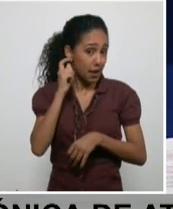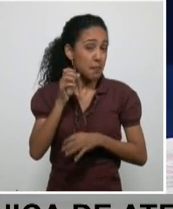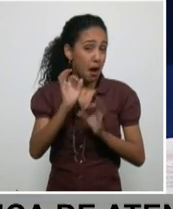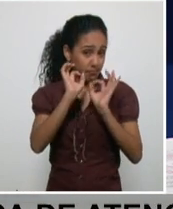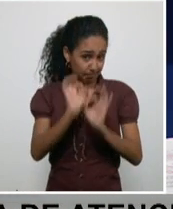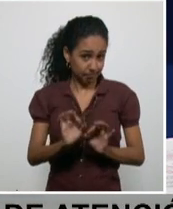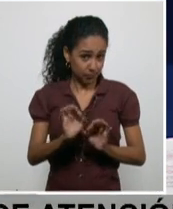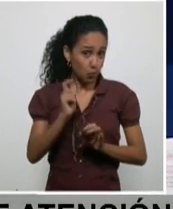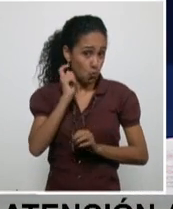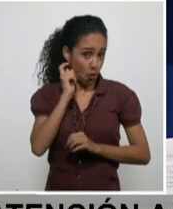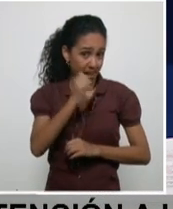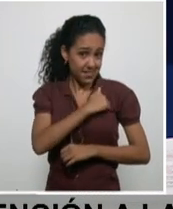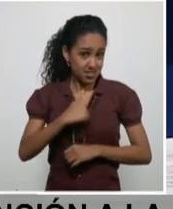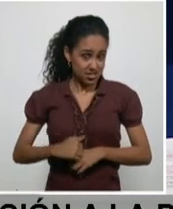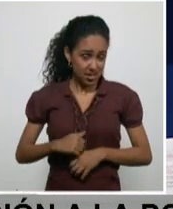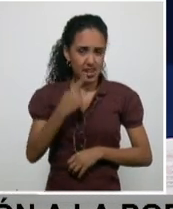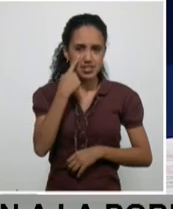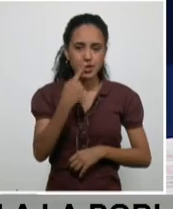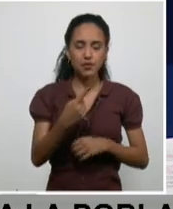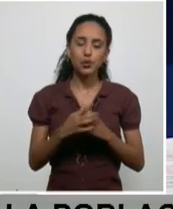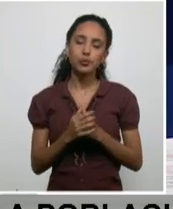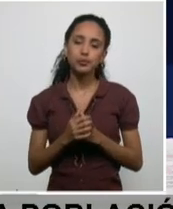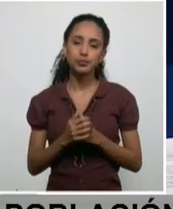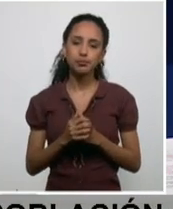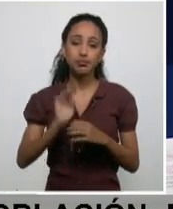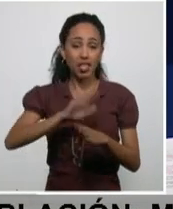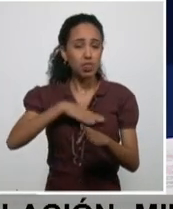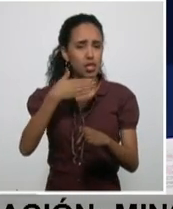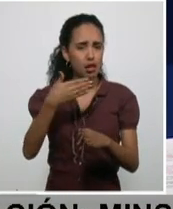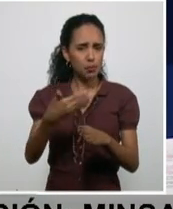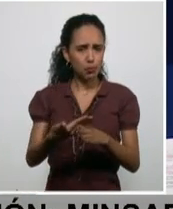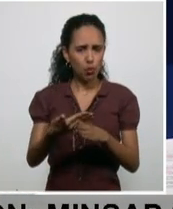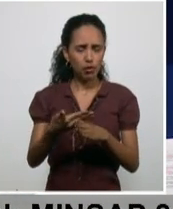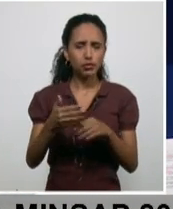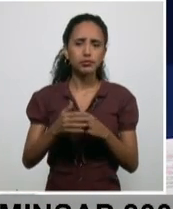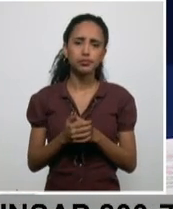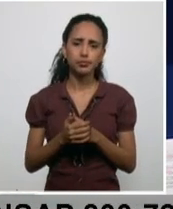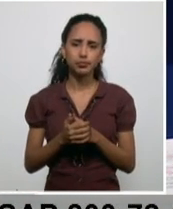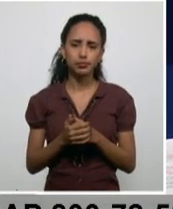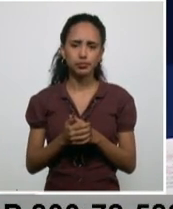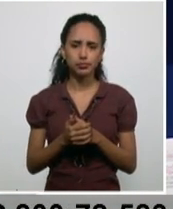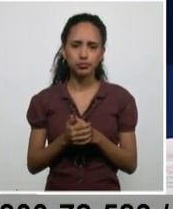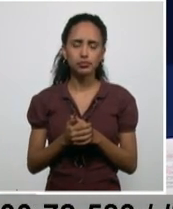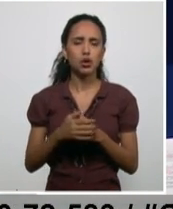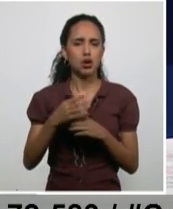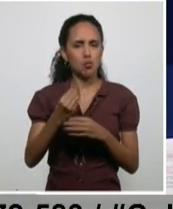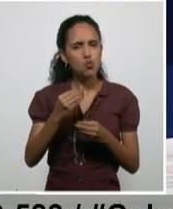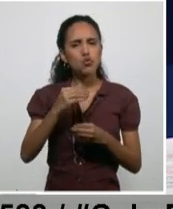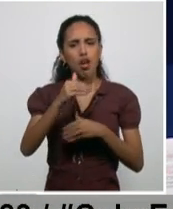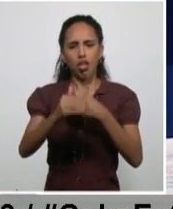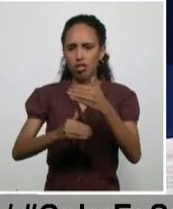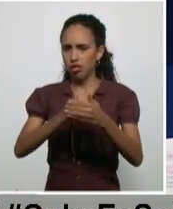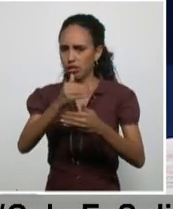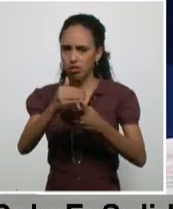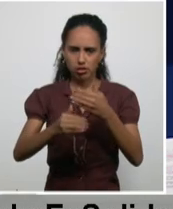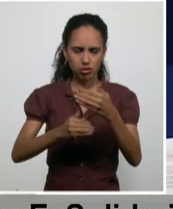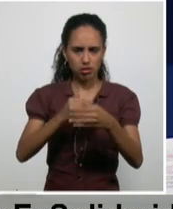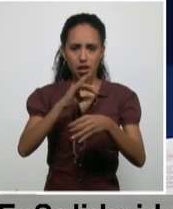se encontró incluso después de varios días de evolución de la